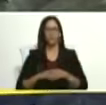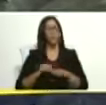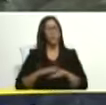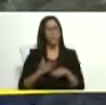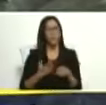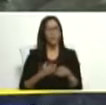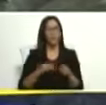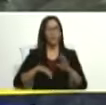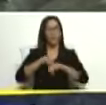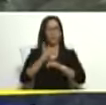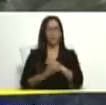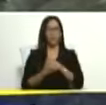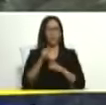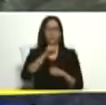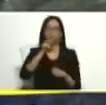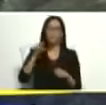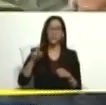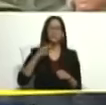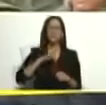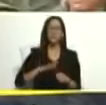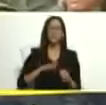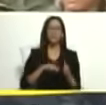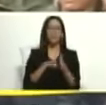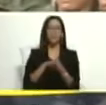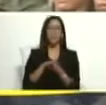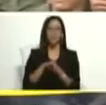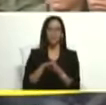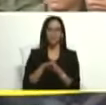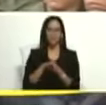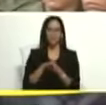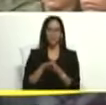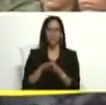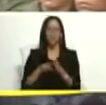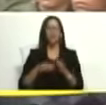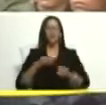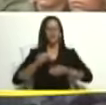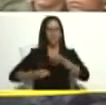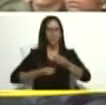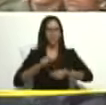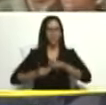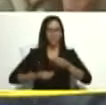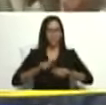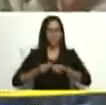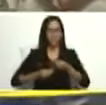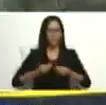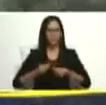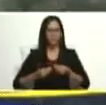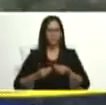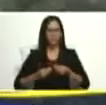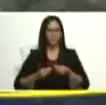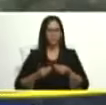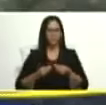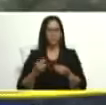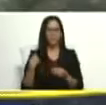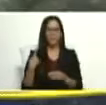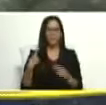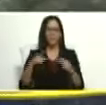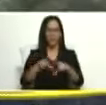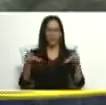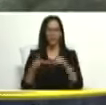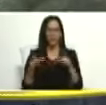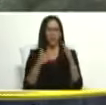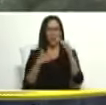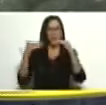porque los planes que ustedes están desarrollando los fuimos concibiendo, en primer lugar, el